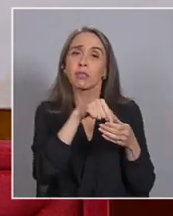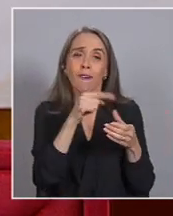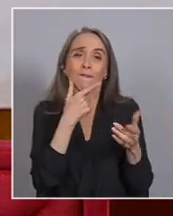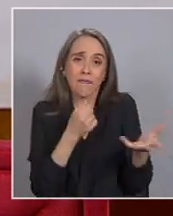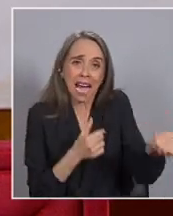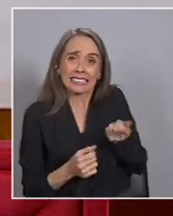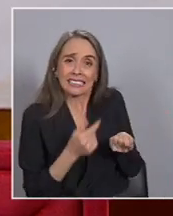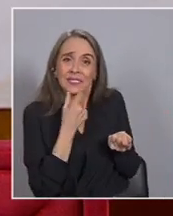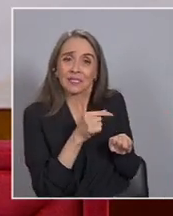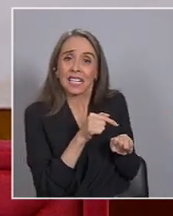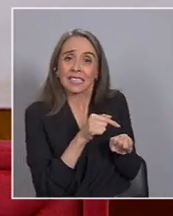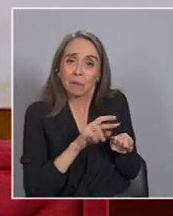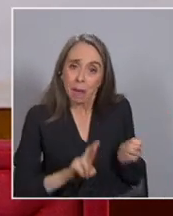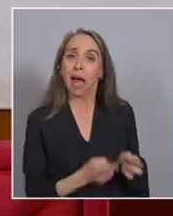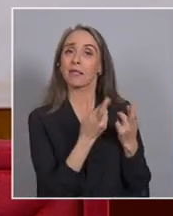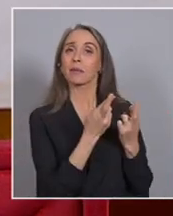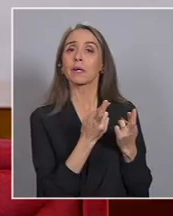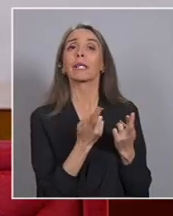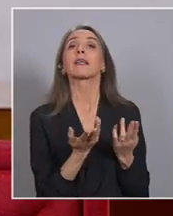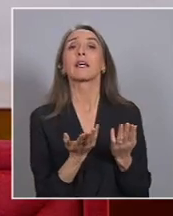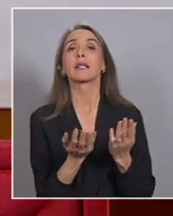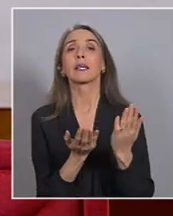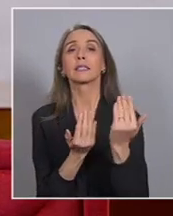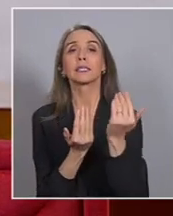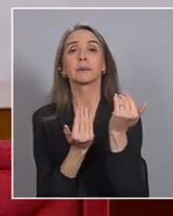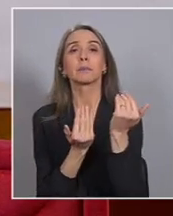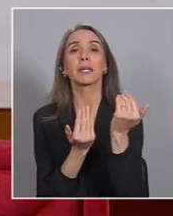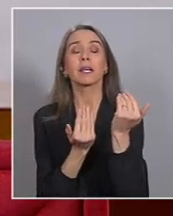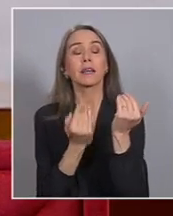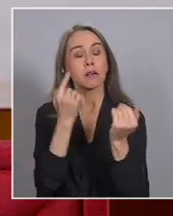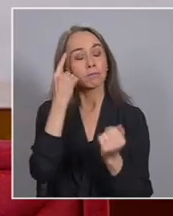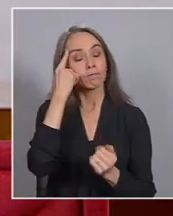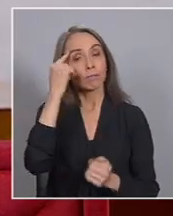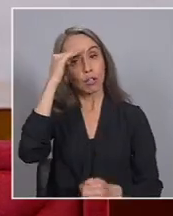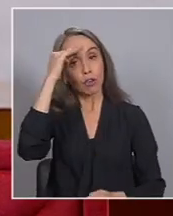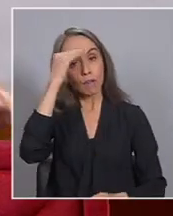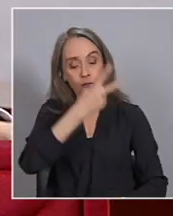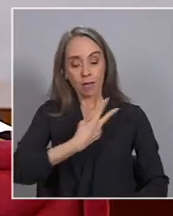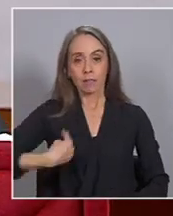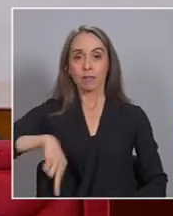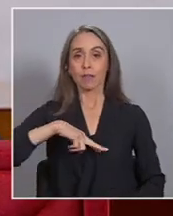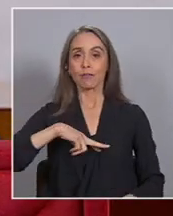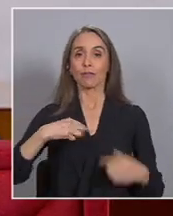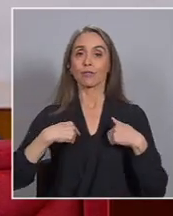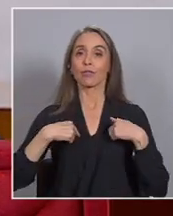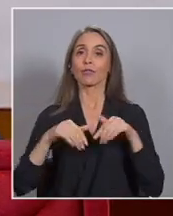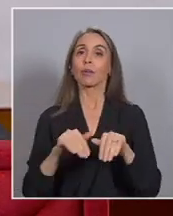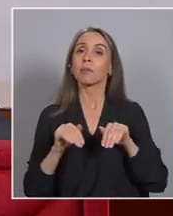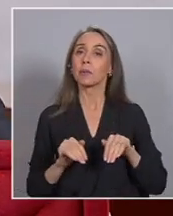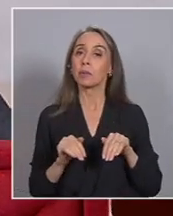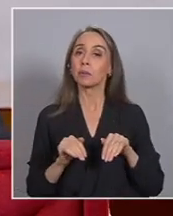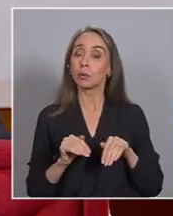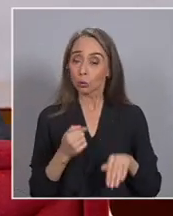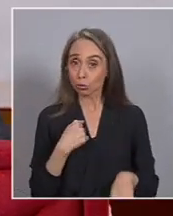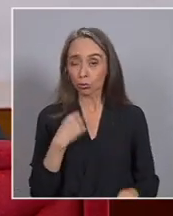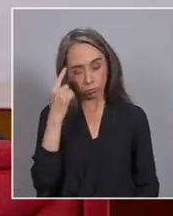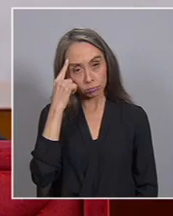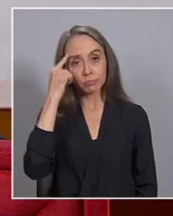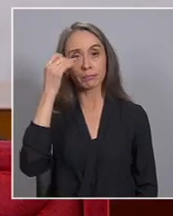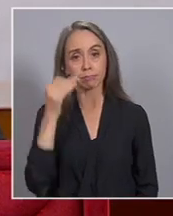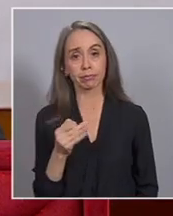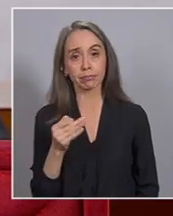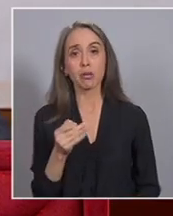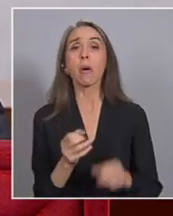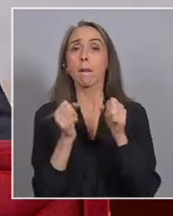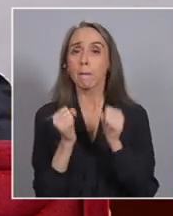mano, que es la esperanza y la confianza en nosotros mismos. Estoy convencido